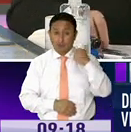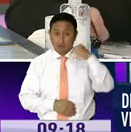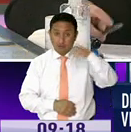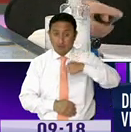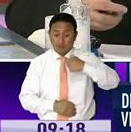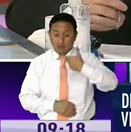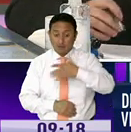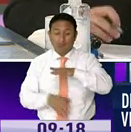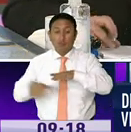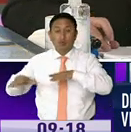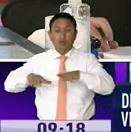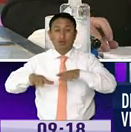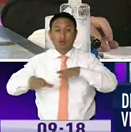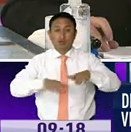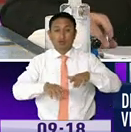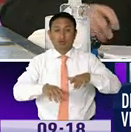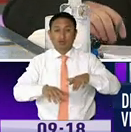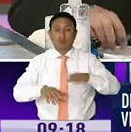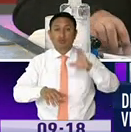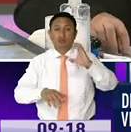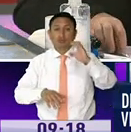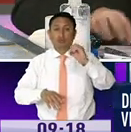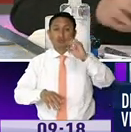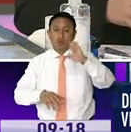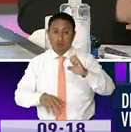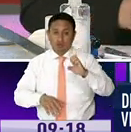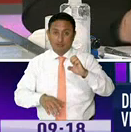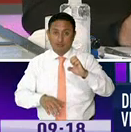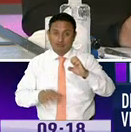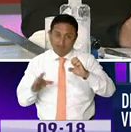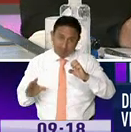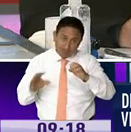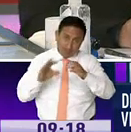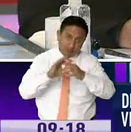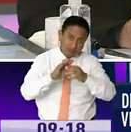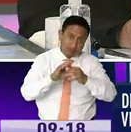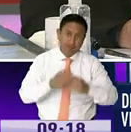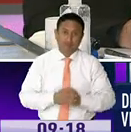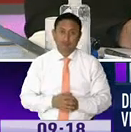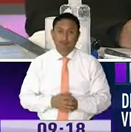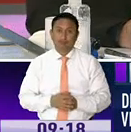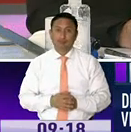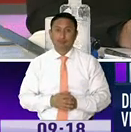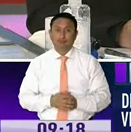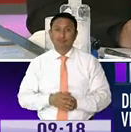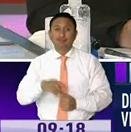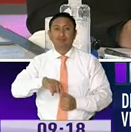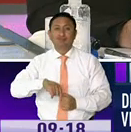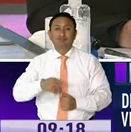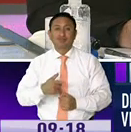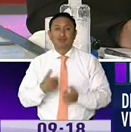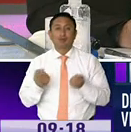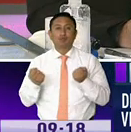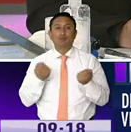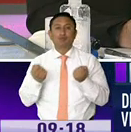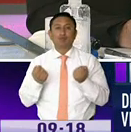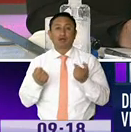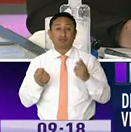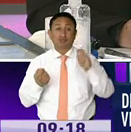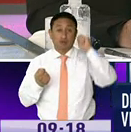la coordinación general con el COE Nacional. Y estas medidas, no